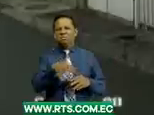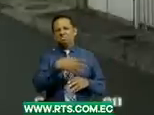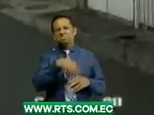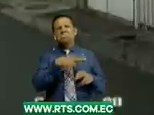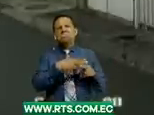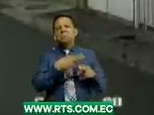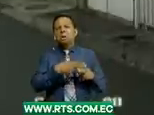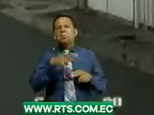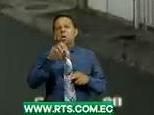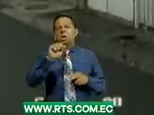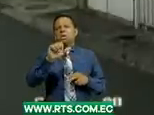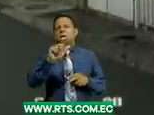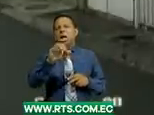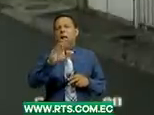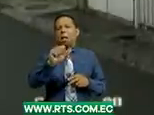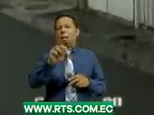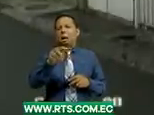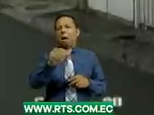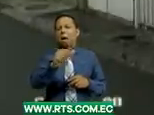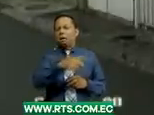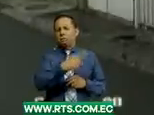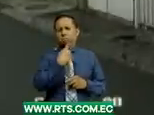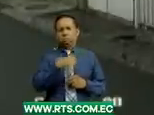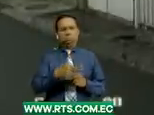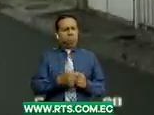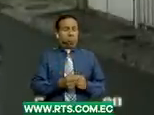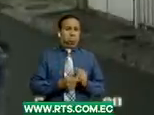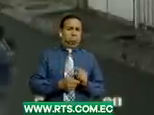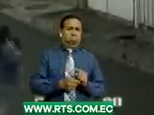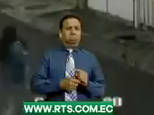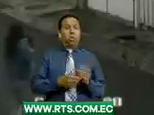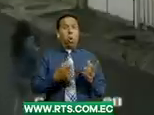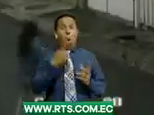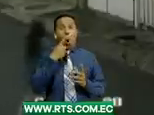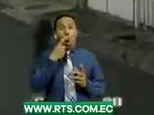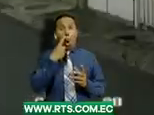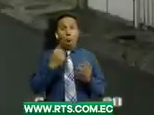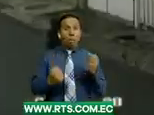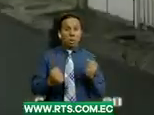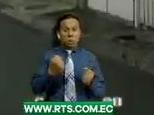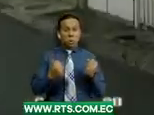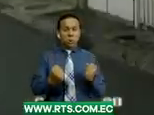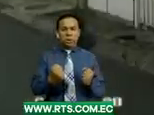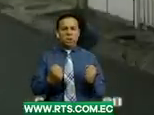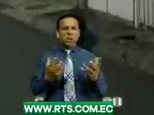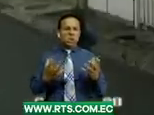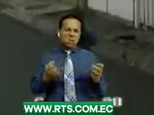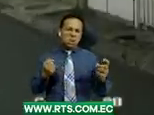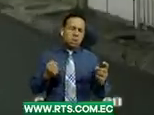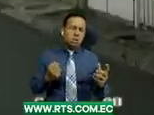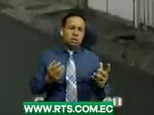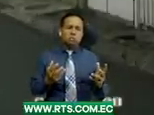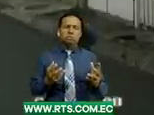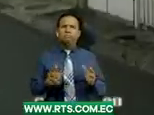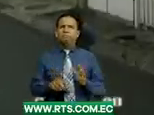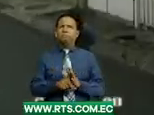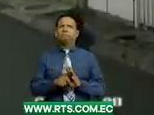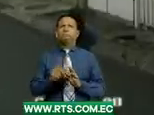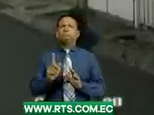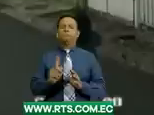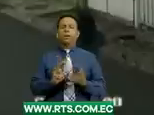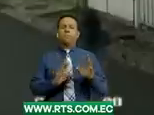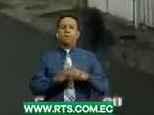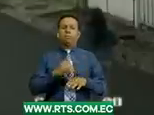Satanás. El vecino se dio cuenta que el delincuente se iba y le quiso tirar el carro, pero usted sabe cómo esa ley ahí, que si le hacen daño se va preso. Entonces, pero